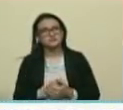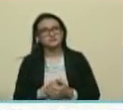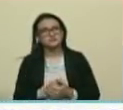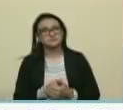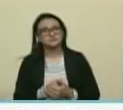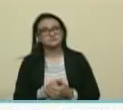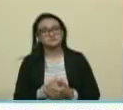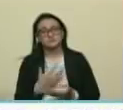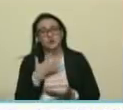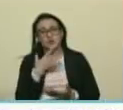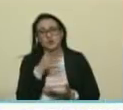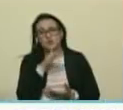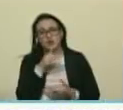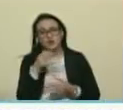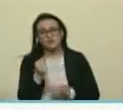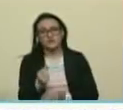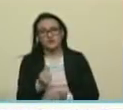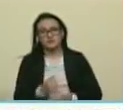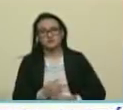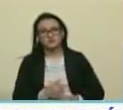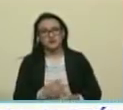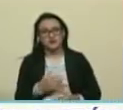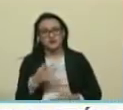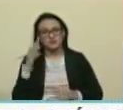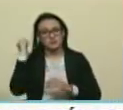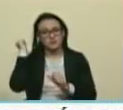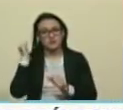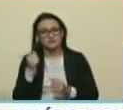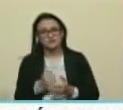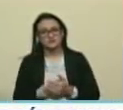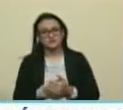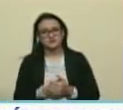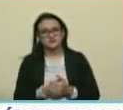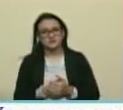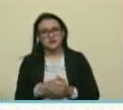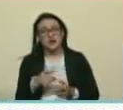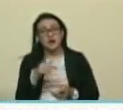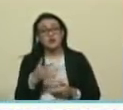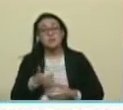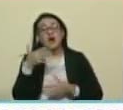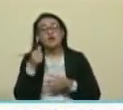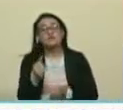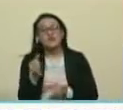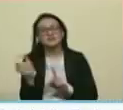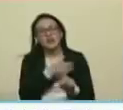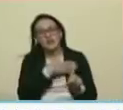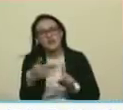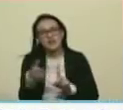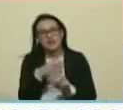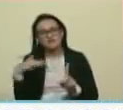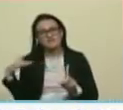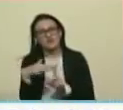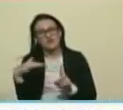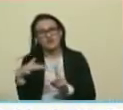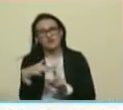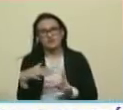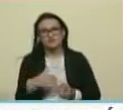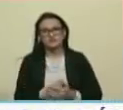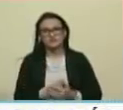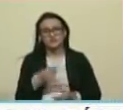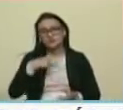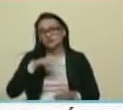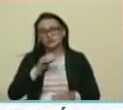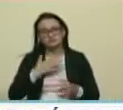cartas, no creen en la diplomacia. Creen en la agresión y creen en la violencia. Nosotros vamos a defender,